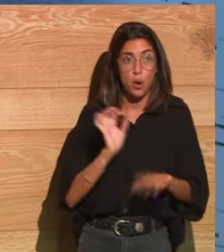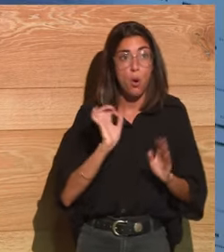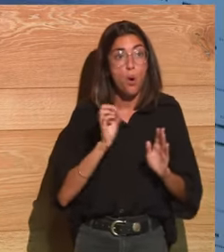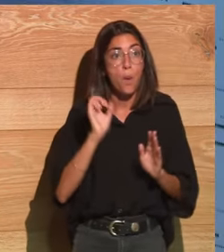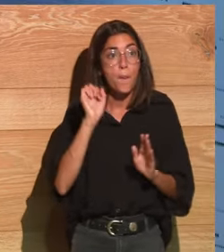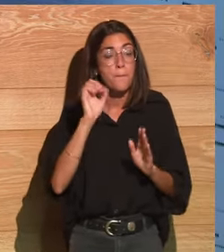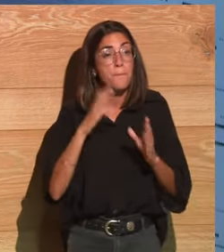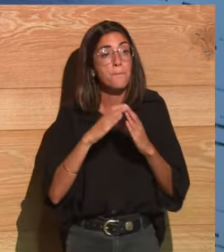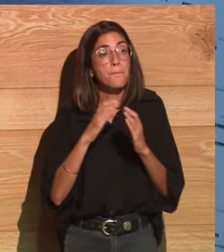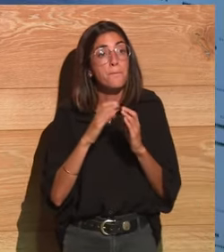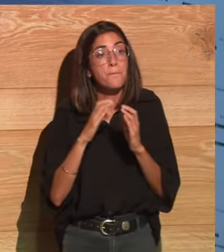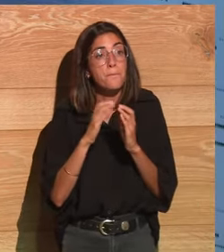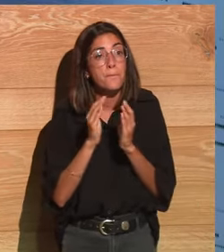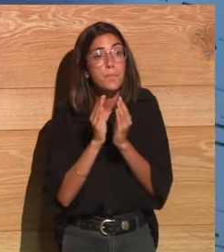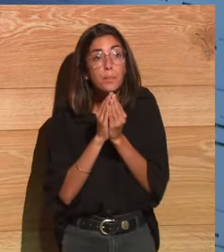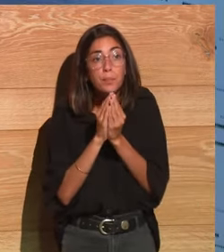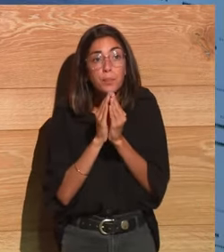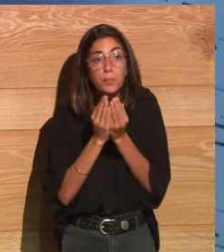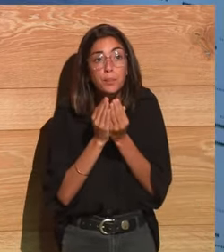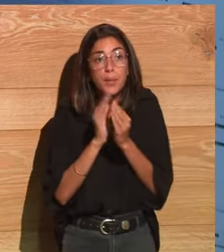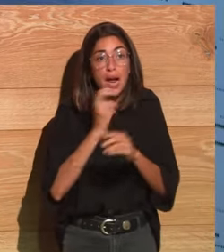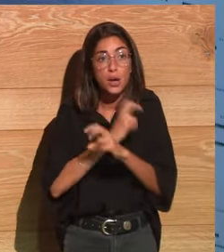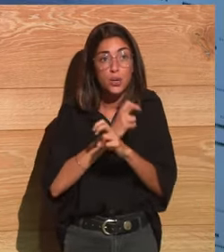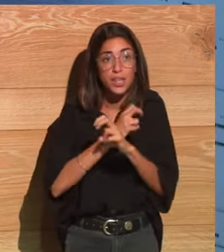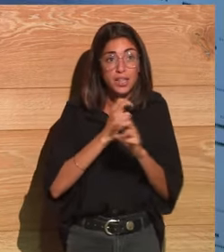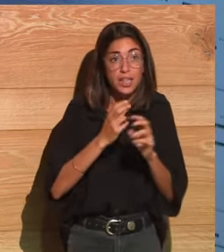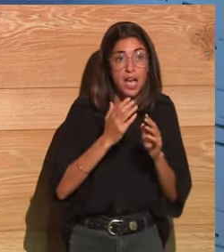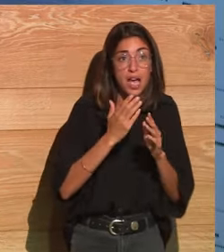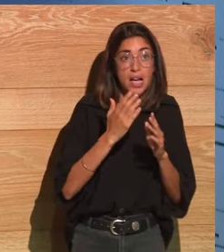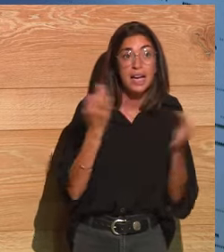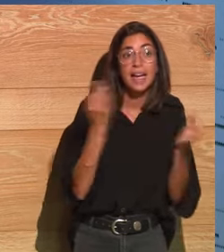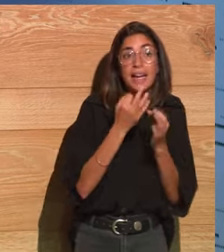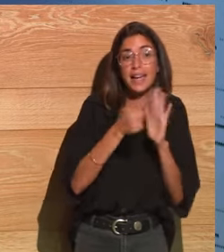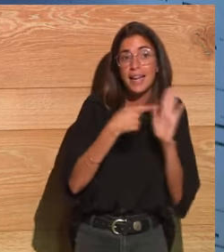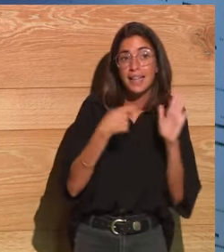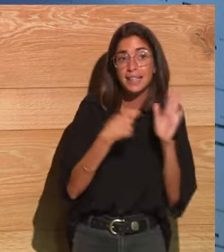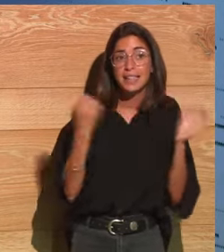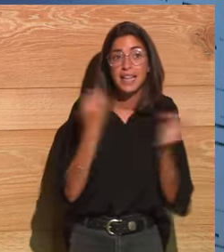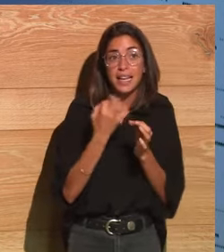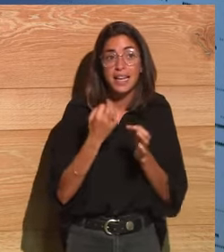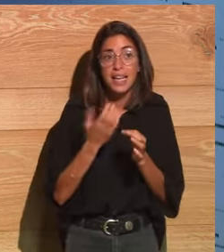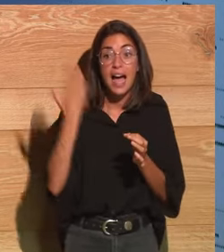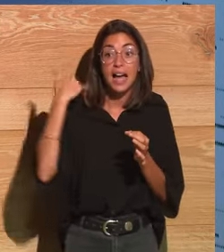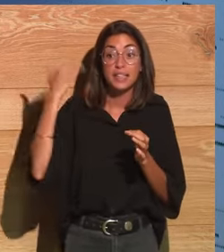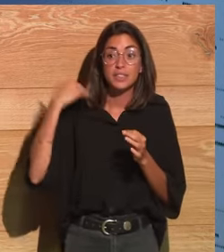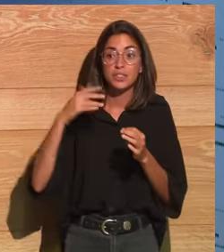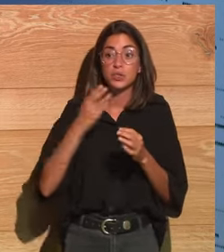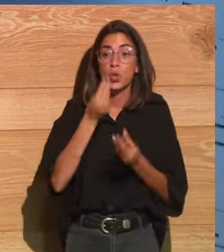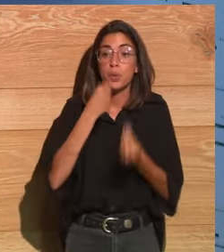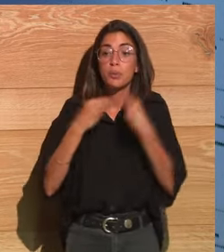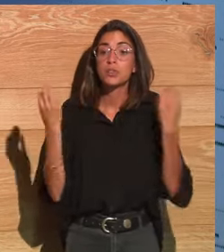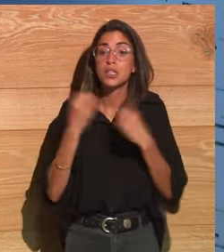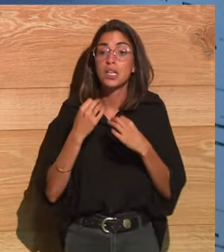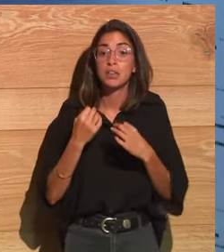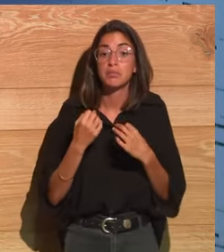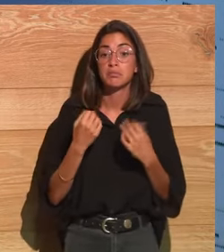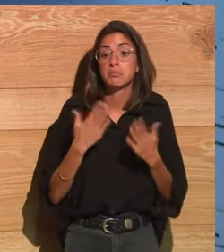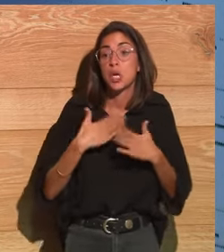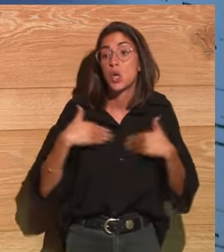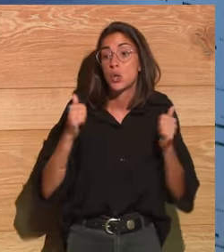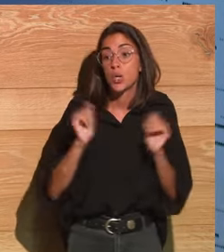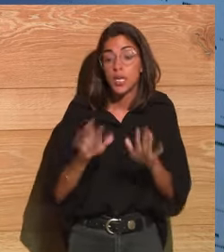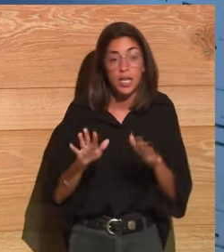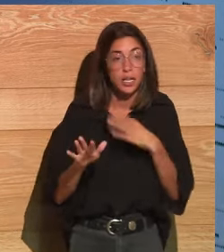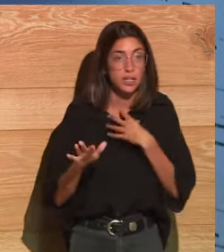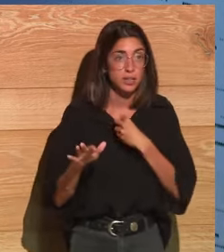es? Claro, una paleodieta es que antes vivíamos y comíamos lo que había. Ahora decimos, ¿qué hay para comer o qué quieres